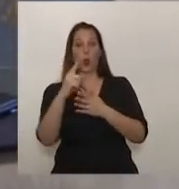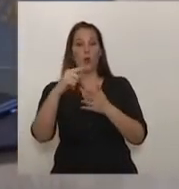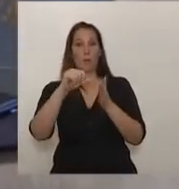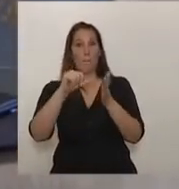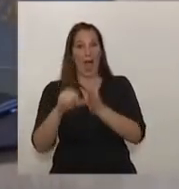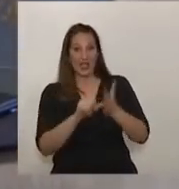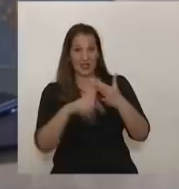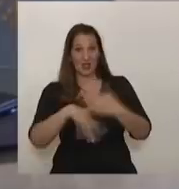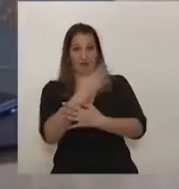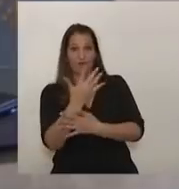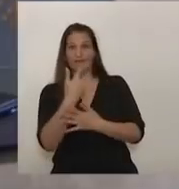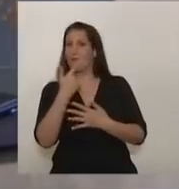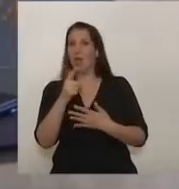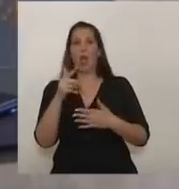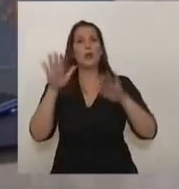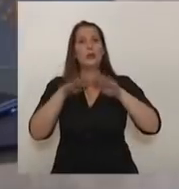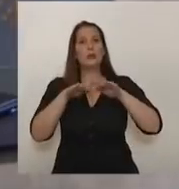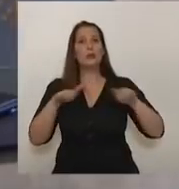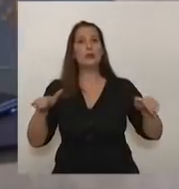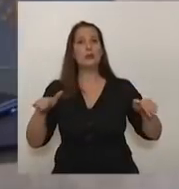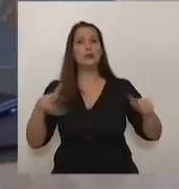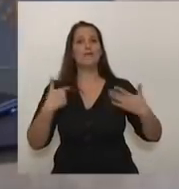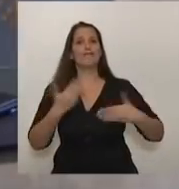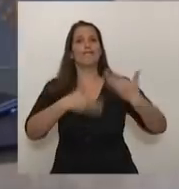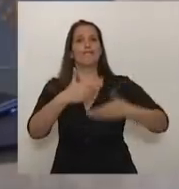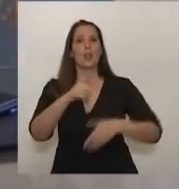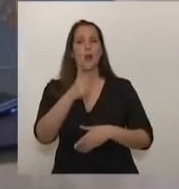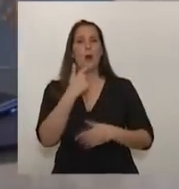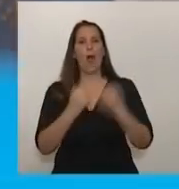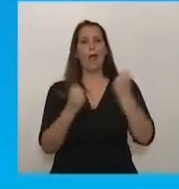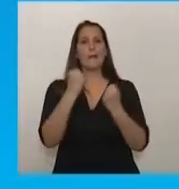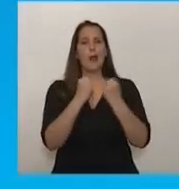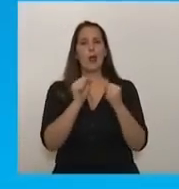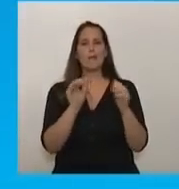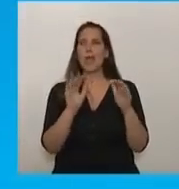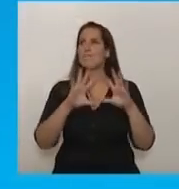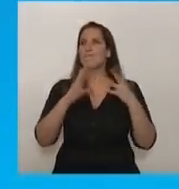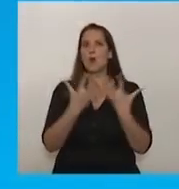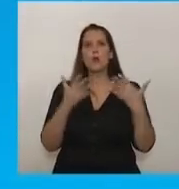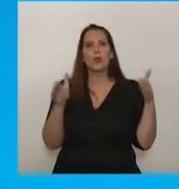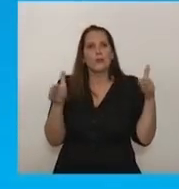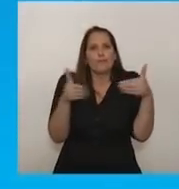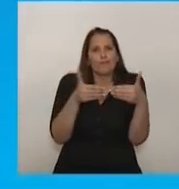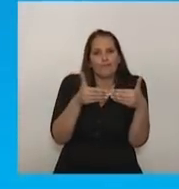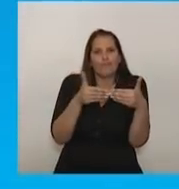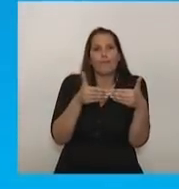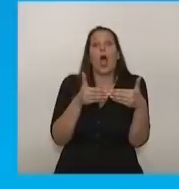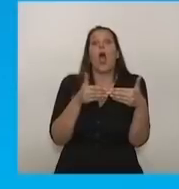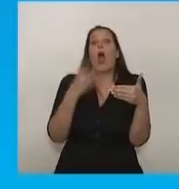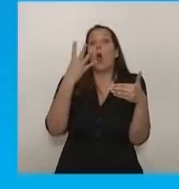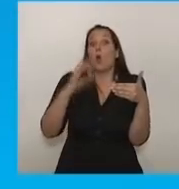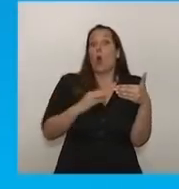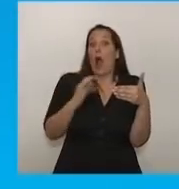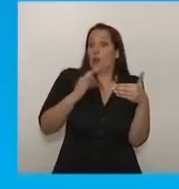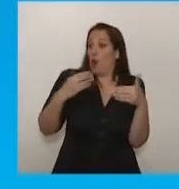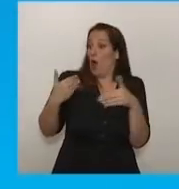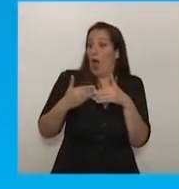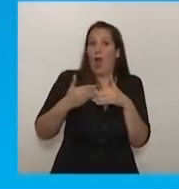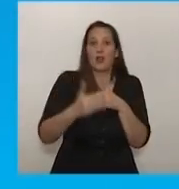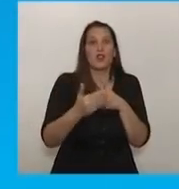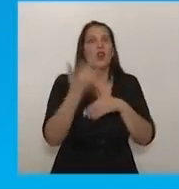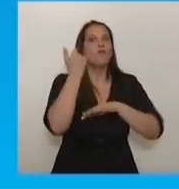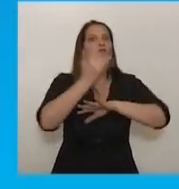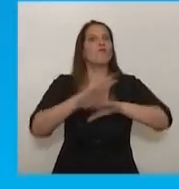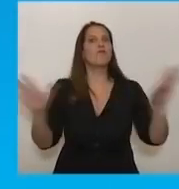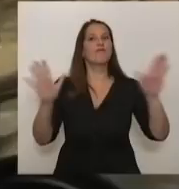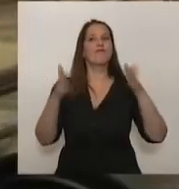y teníamos una de las economías más cerradas del mundo. Dejamos, después de 4 años, una Argentina integrada en las